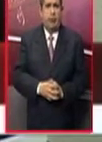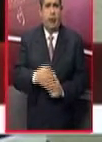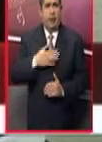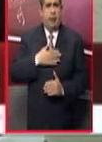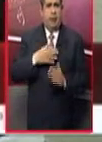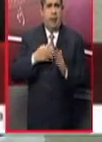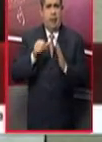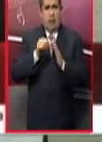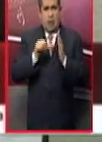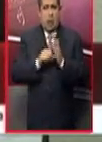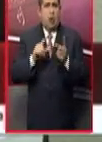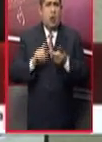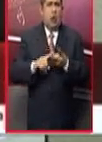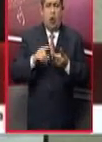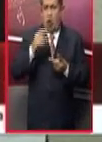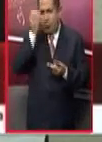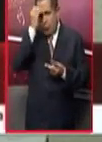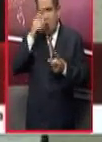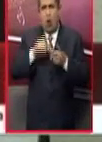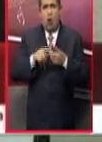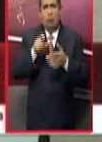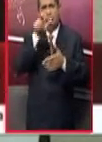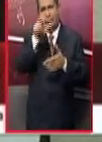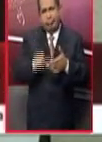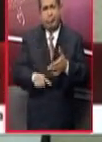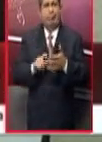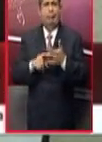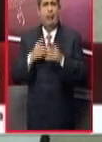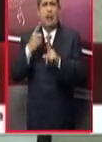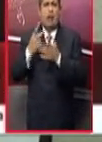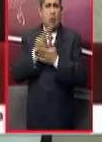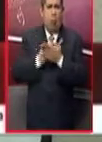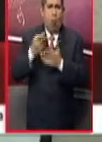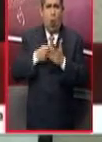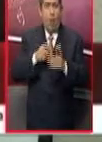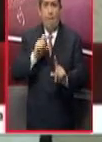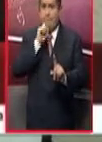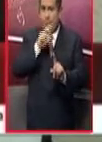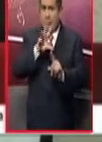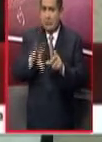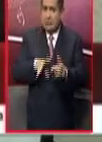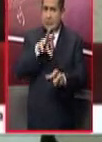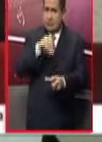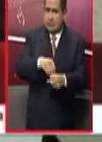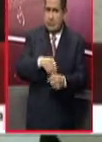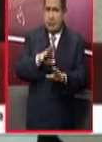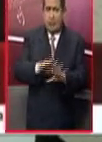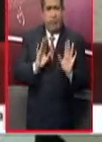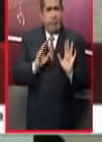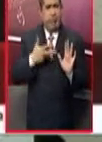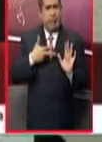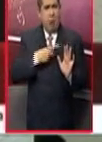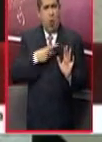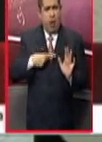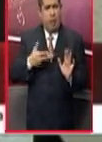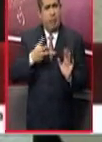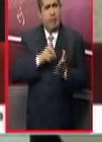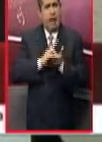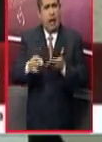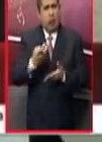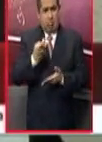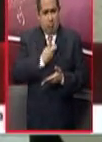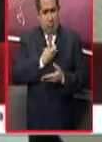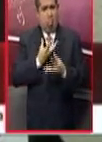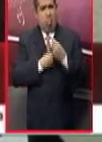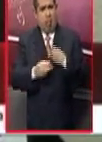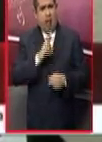la columna, el cartón, que deberían también ser parte del ejercicio del derecho de réplica, porque